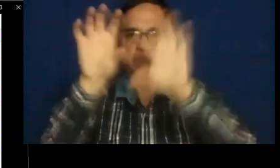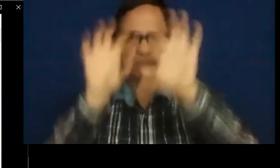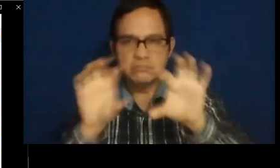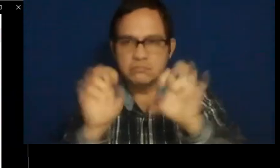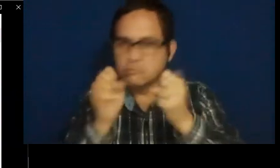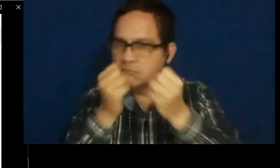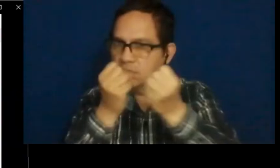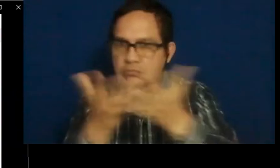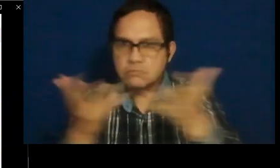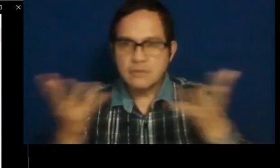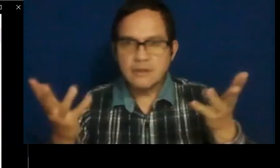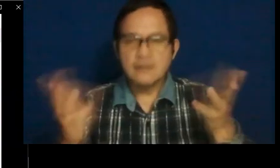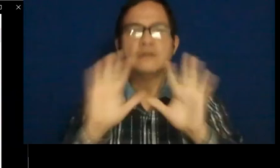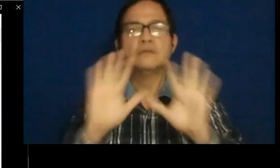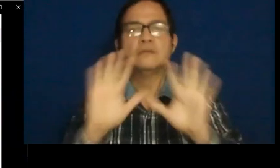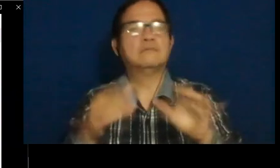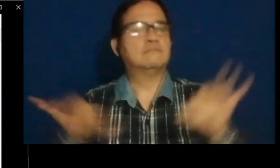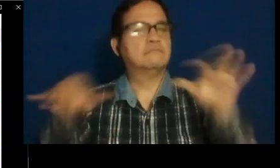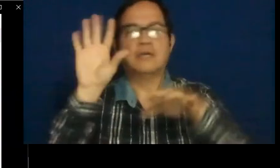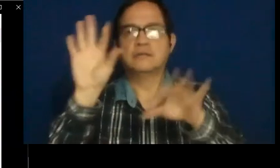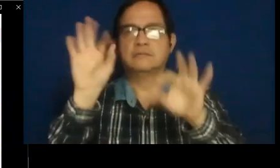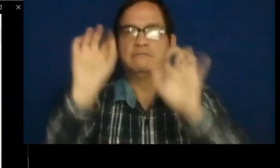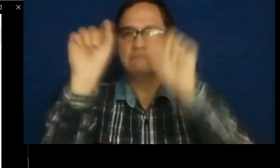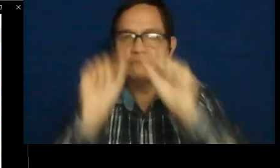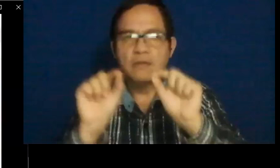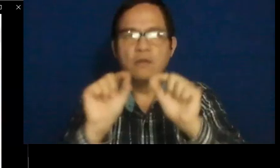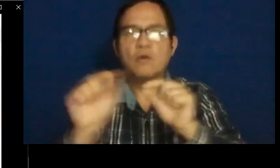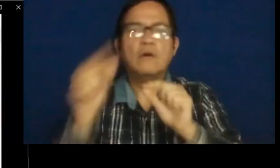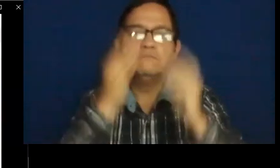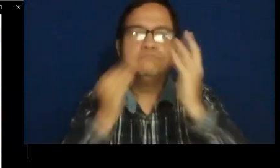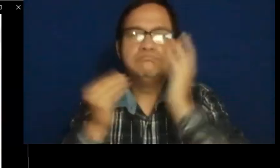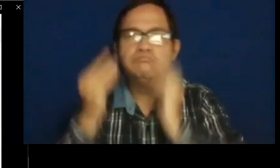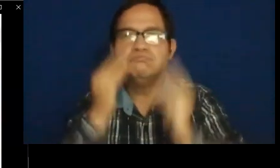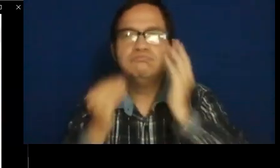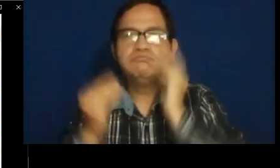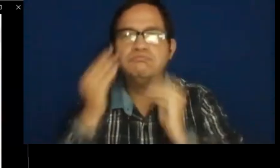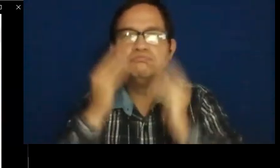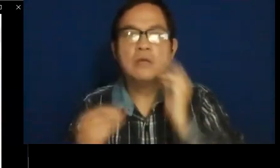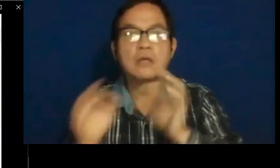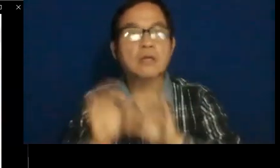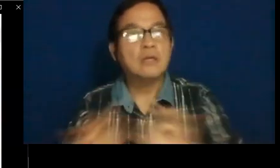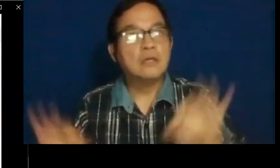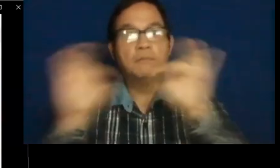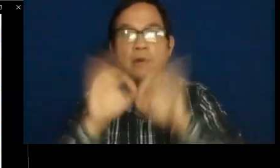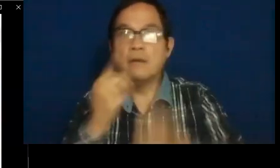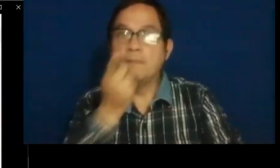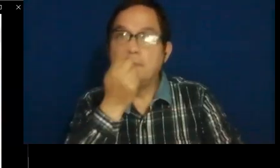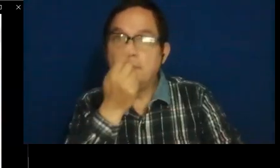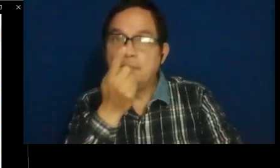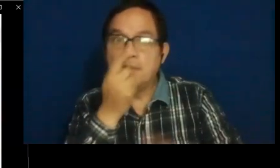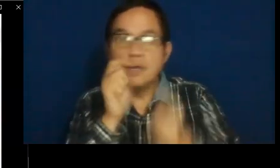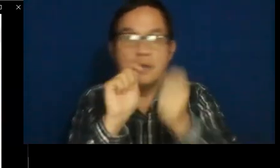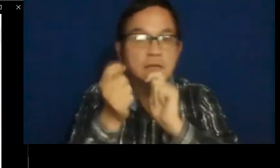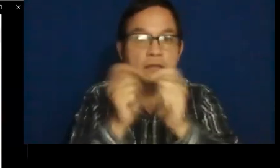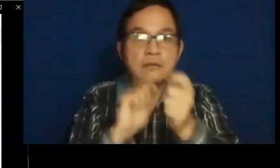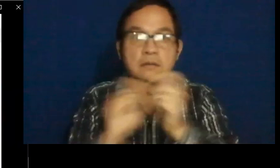pero primordialmente hay que tener en cuenta esto, la experimentación. hay que explorar el simulador, hay que modificar los